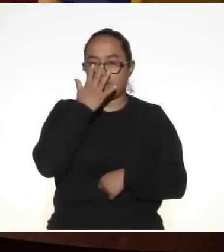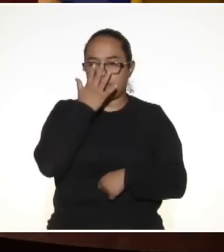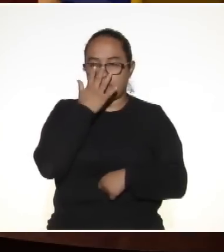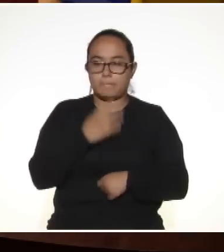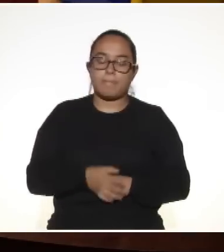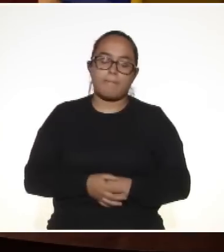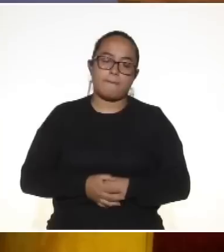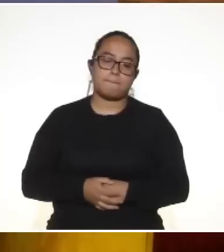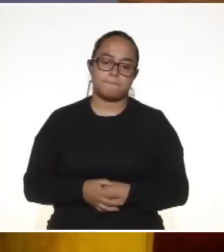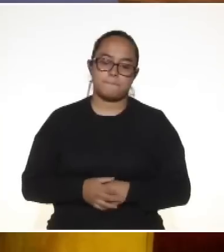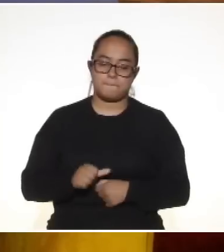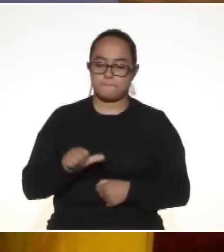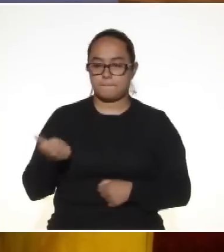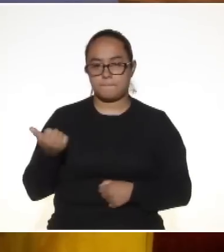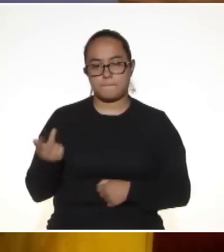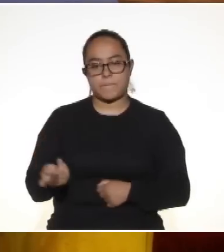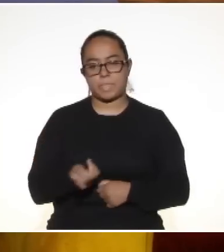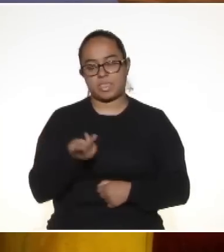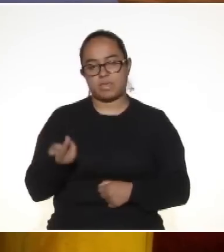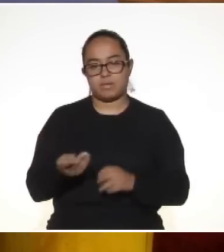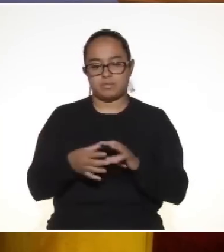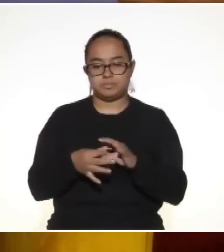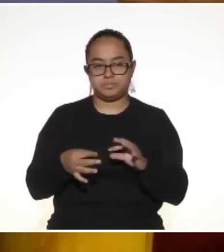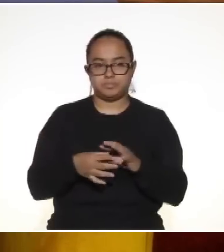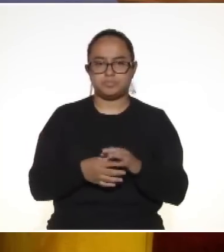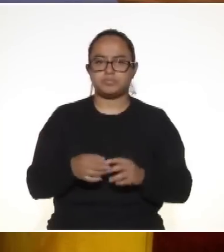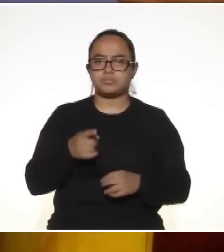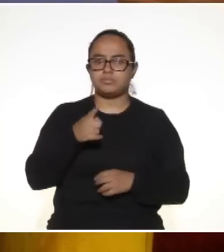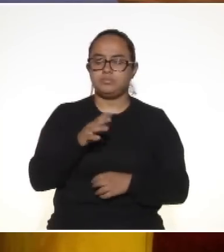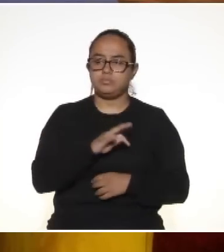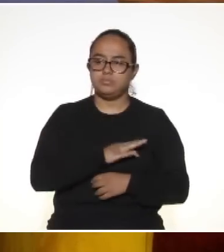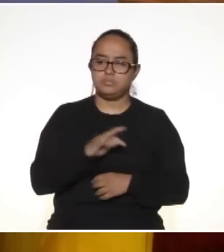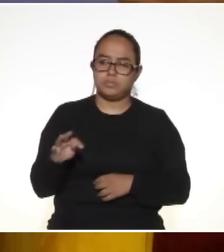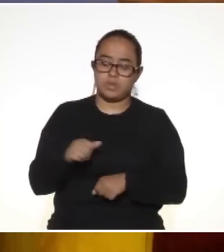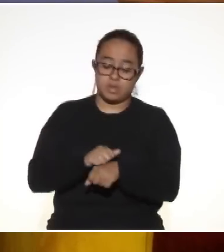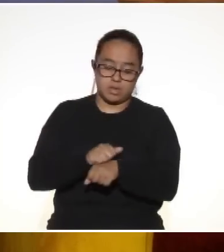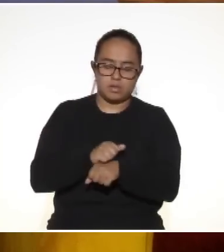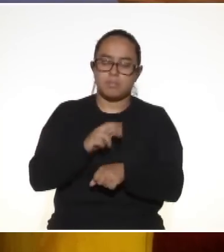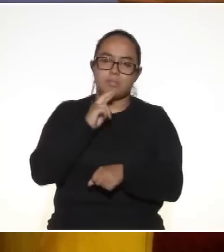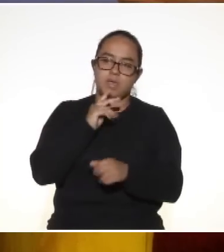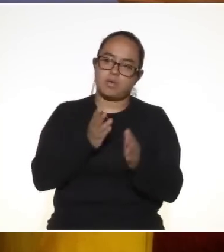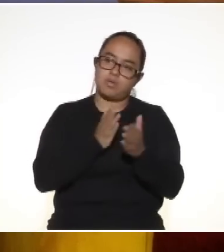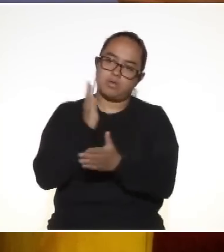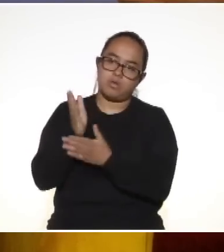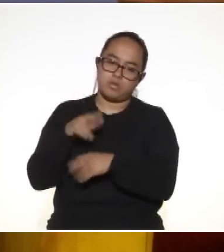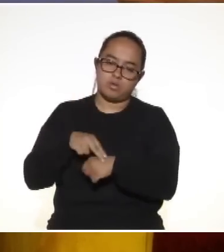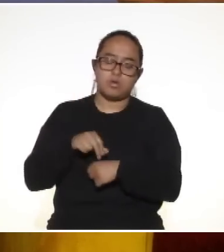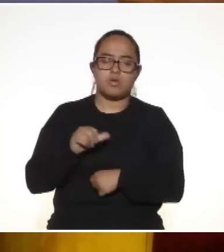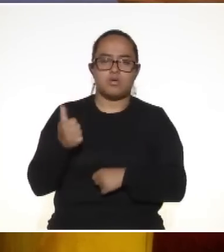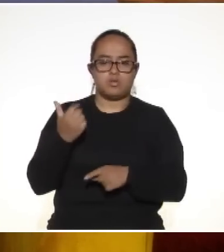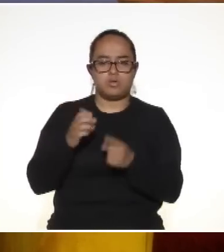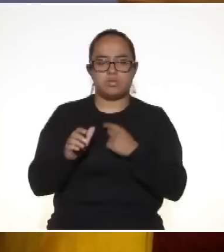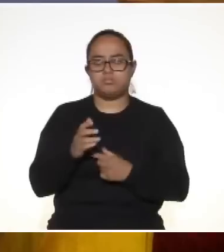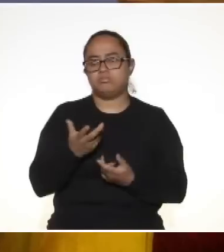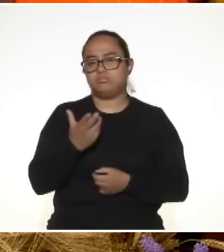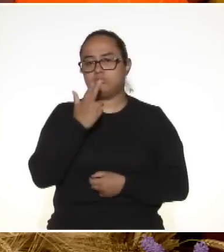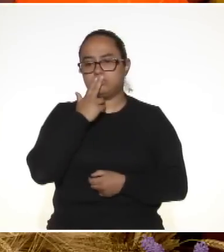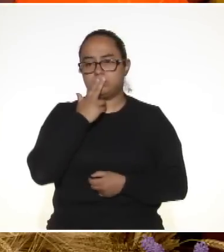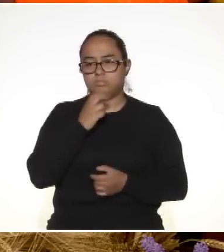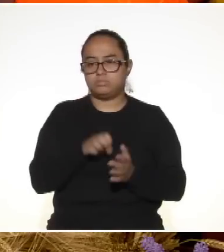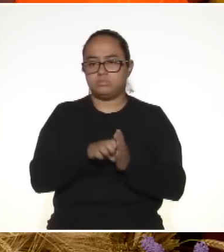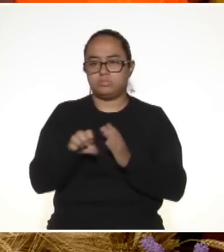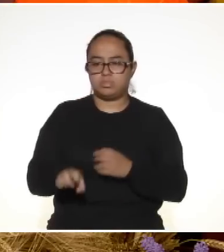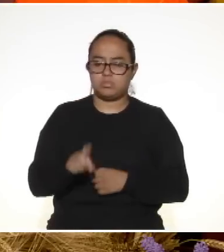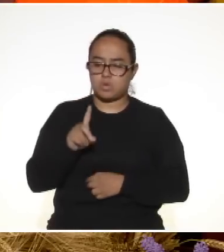Igual, bueno, surgió otra duda, ya nos dijeron que te puedes evitar el paso de lavado, que vayas directo, pero María decía, ¿también sirve si